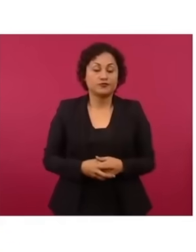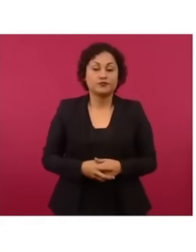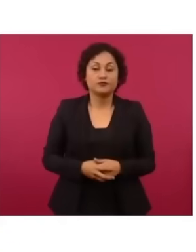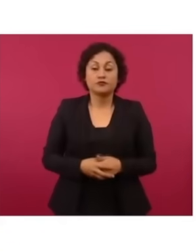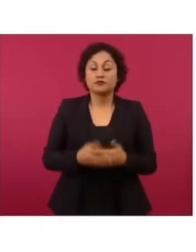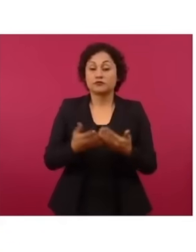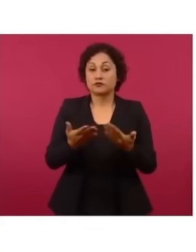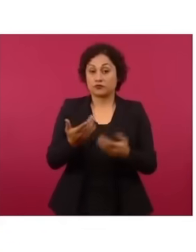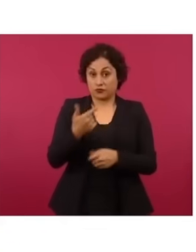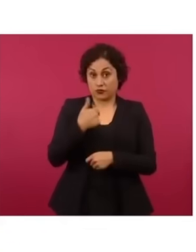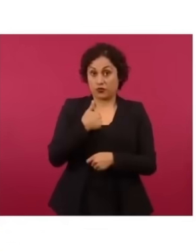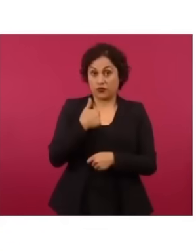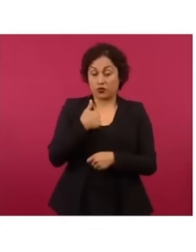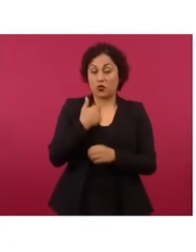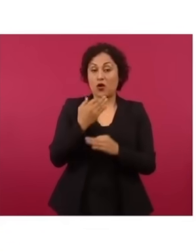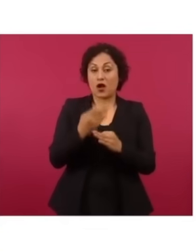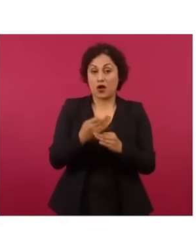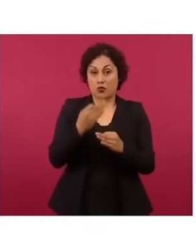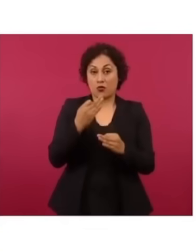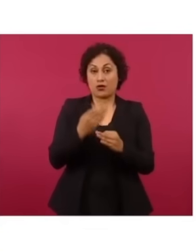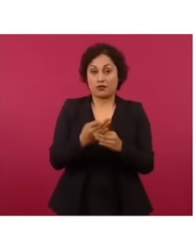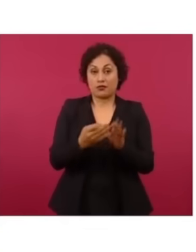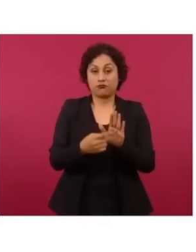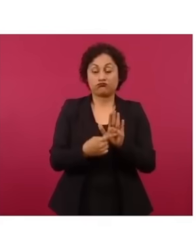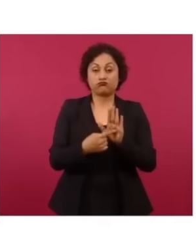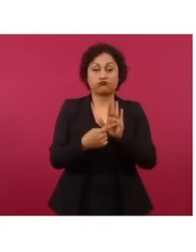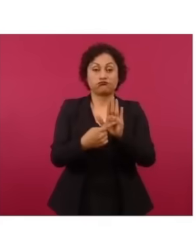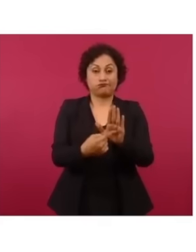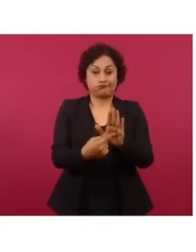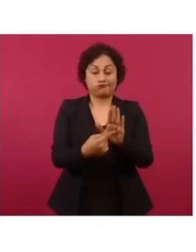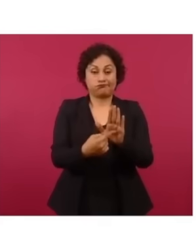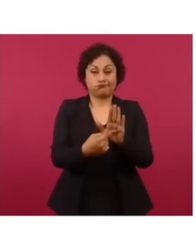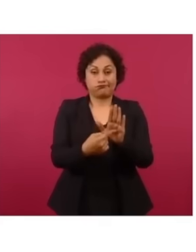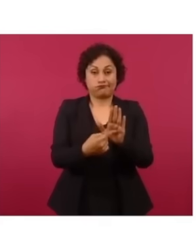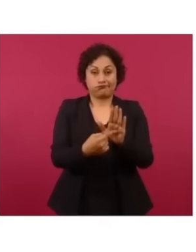Voy a mencionar